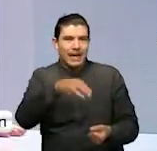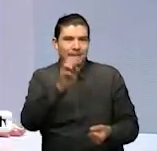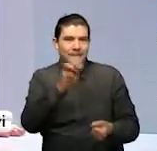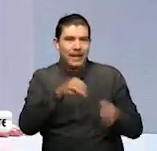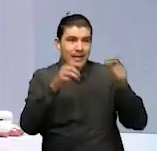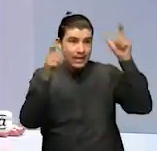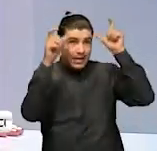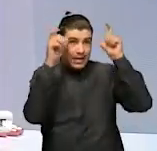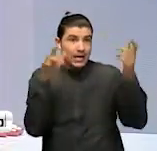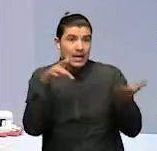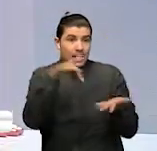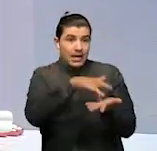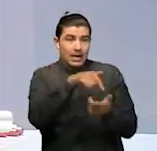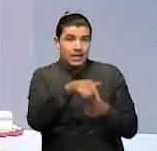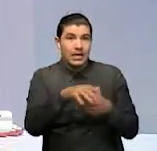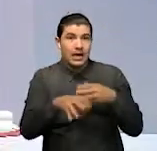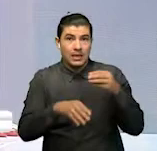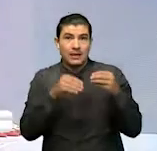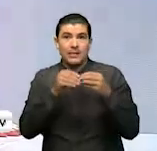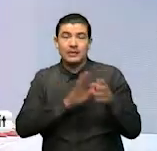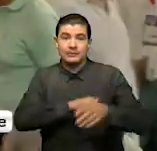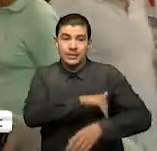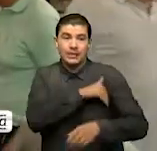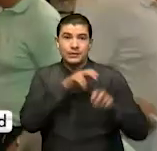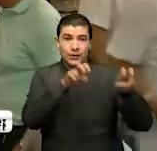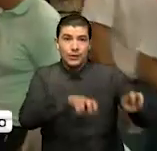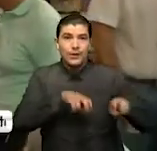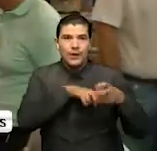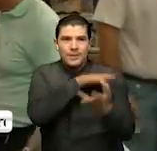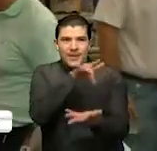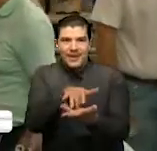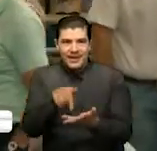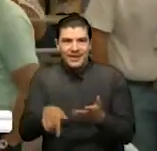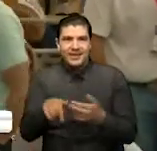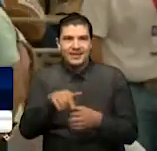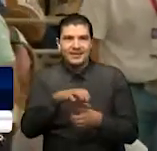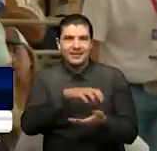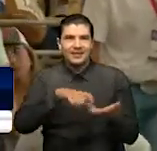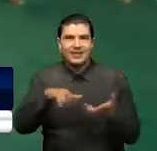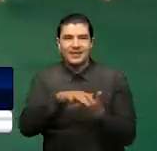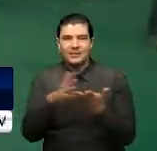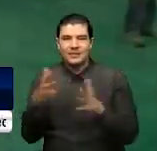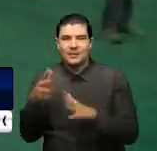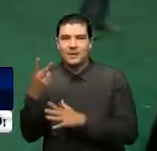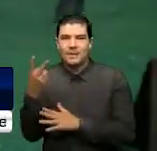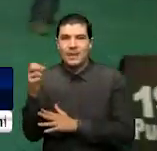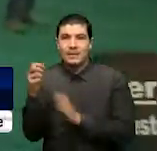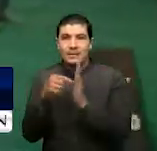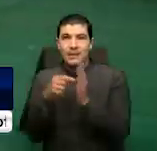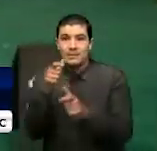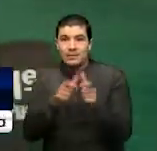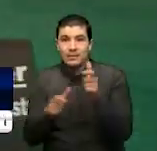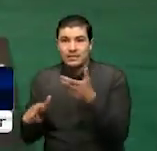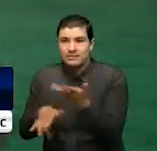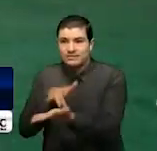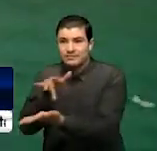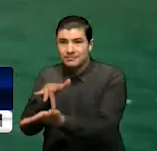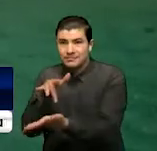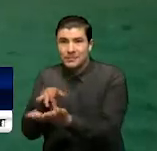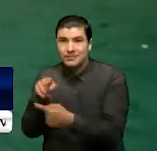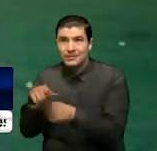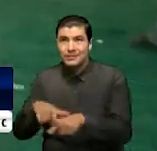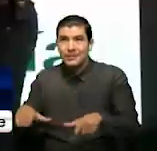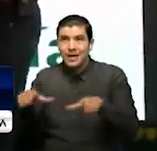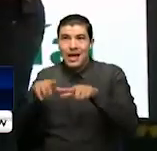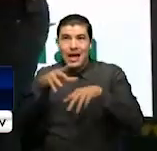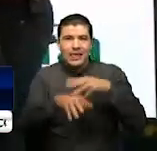además con la presencia del ministro de agricultura con una rotación de más de 20.000 asistentes cerca de 1800 ejemplares en remates